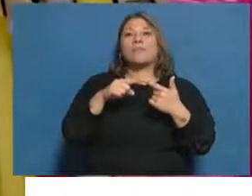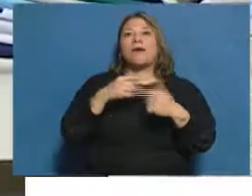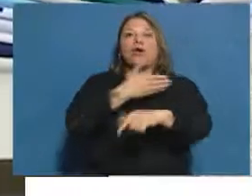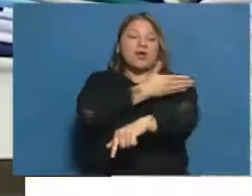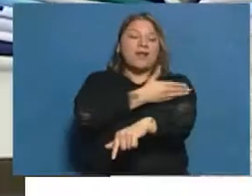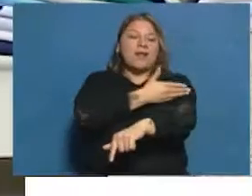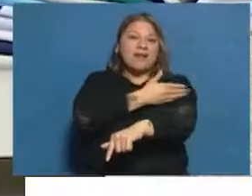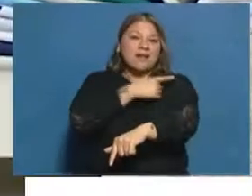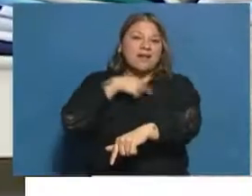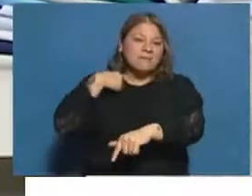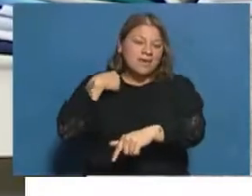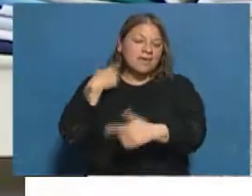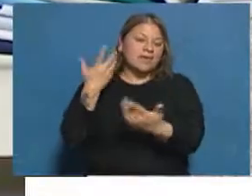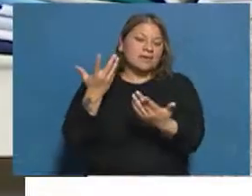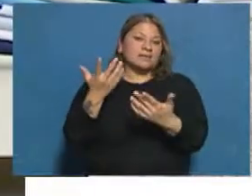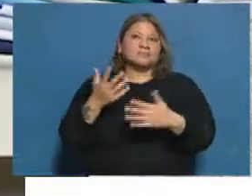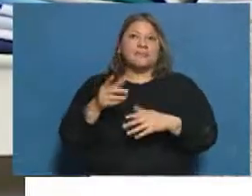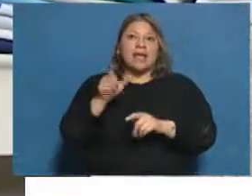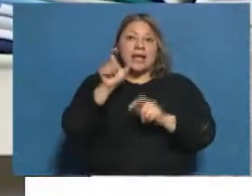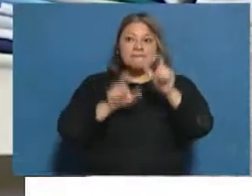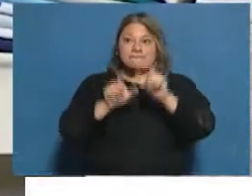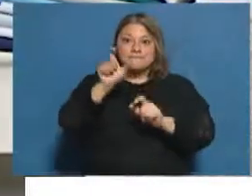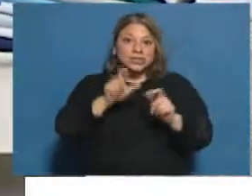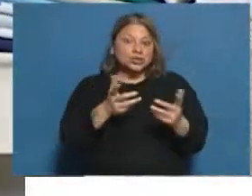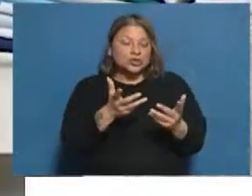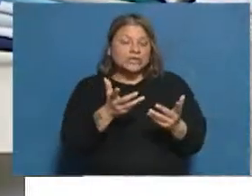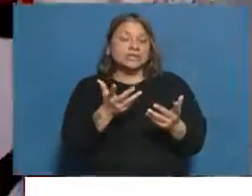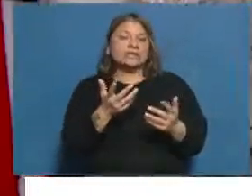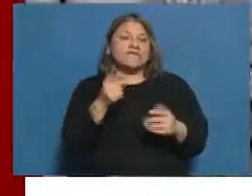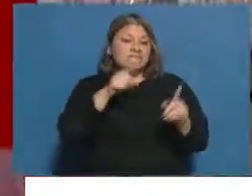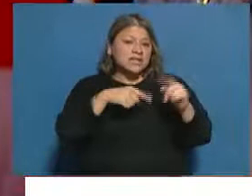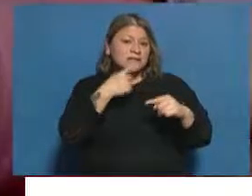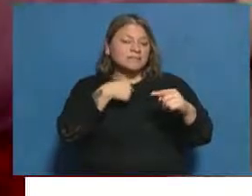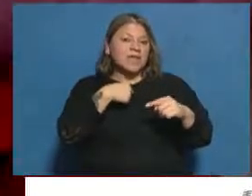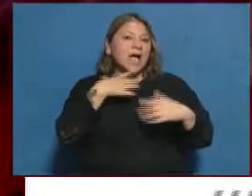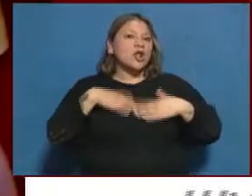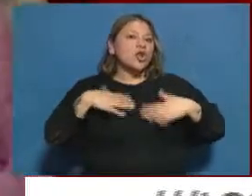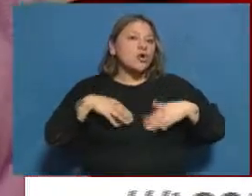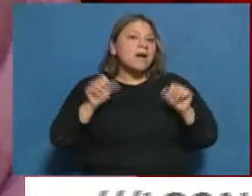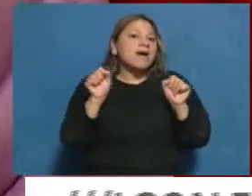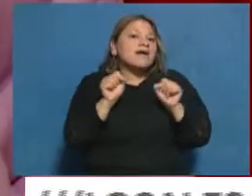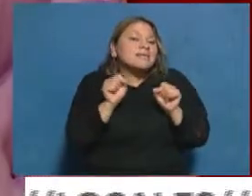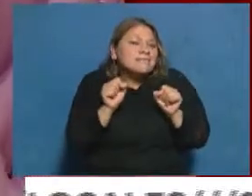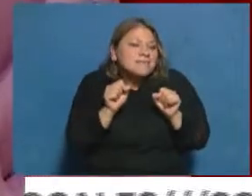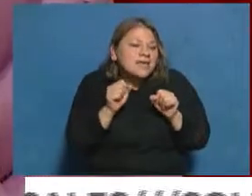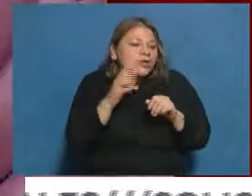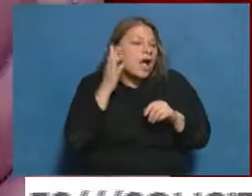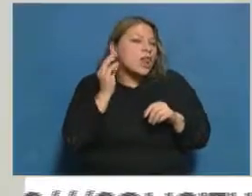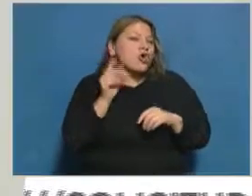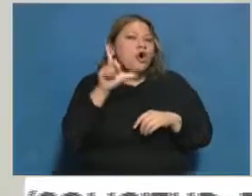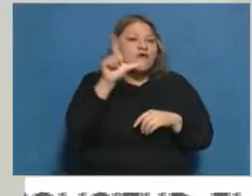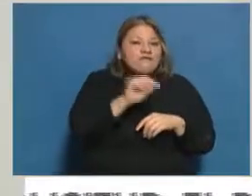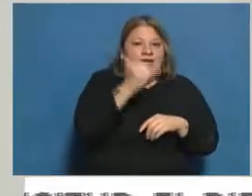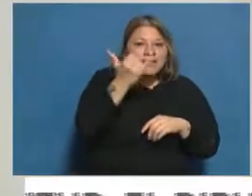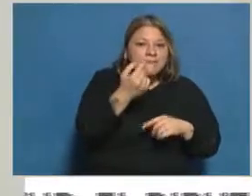remera, buscan. Y hay gente que por ahí busca algo de invierno para ver si tenemos alguna oferta.